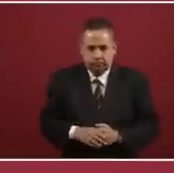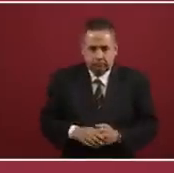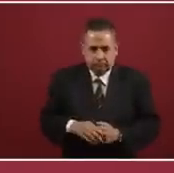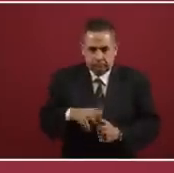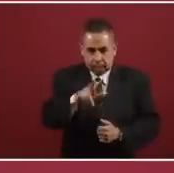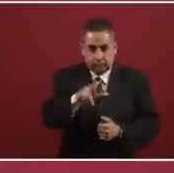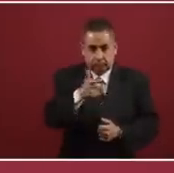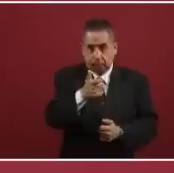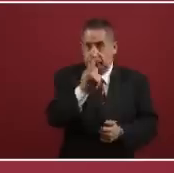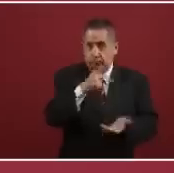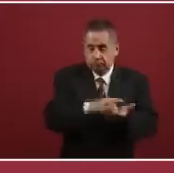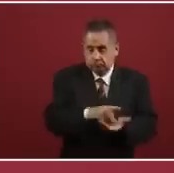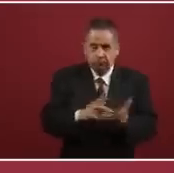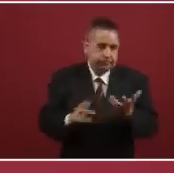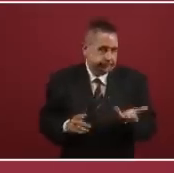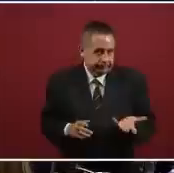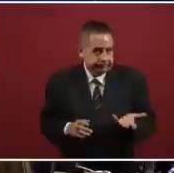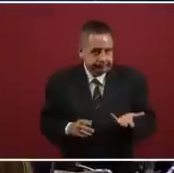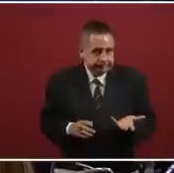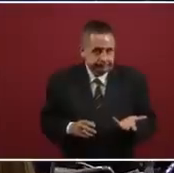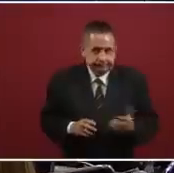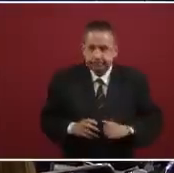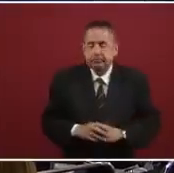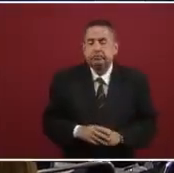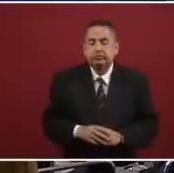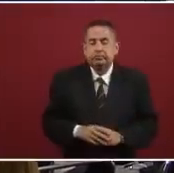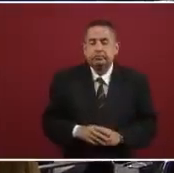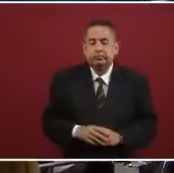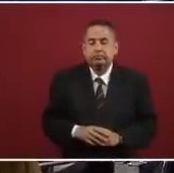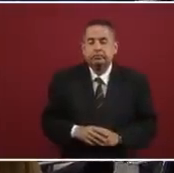pesos el kilo. Entonces,